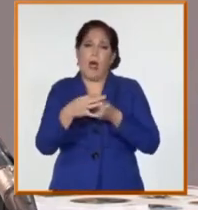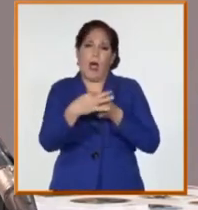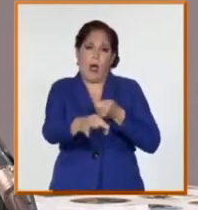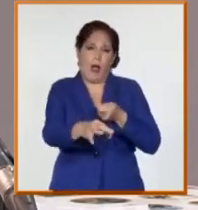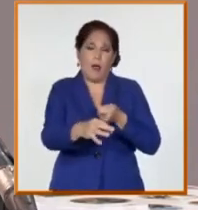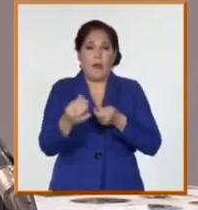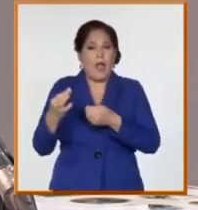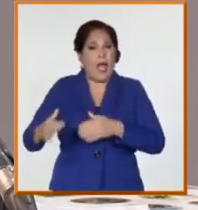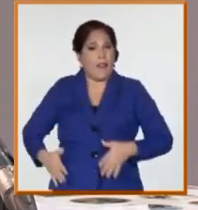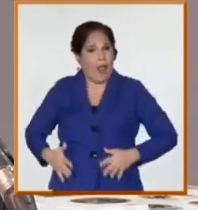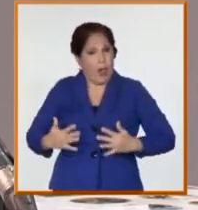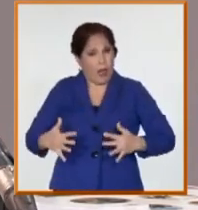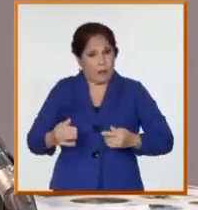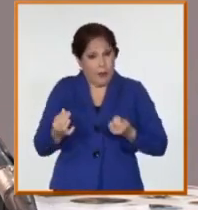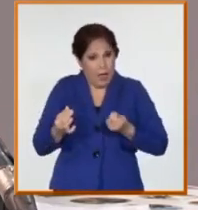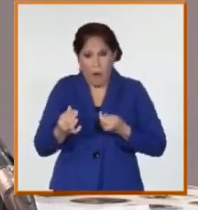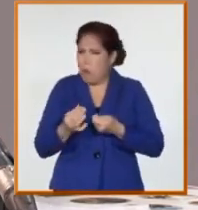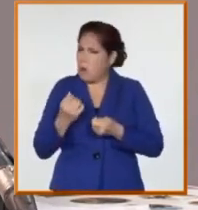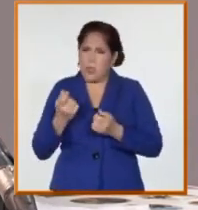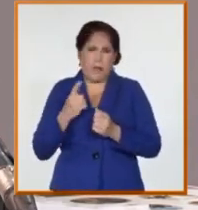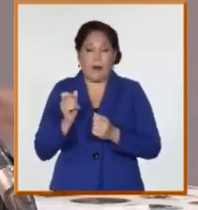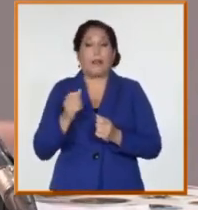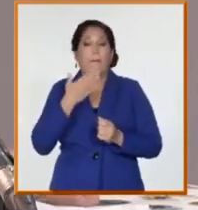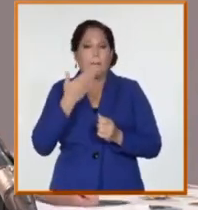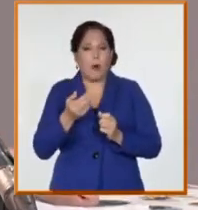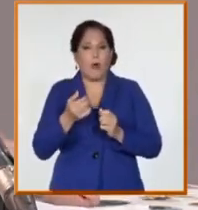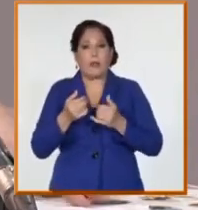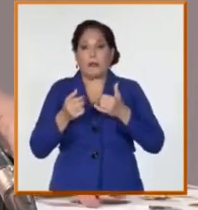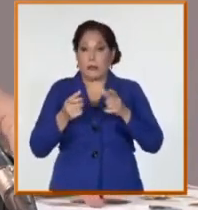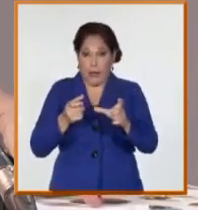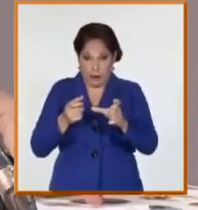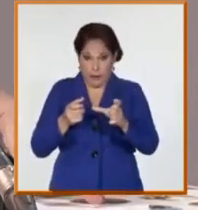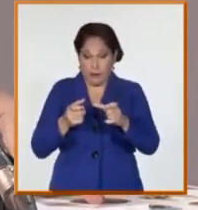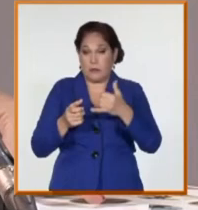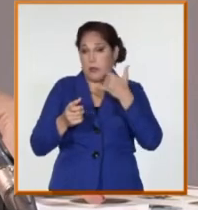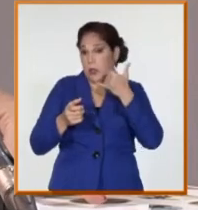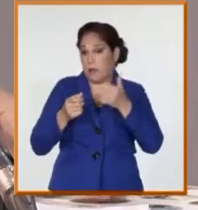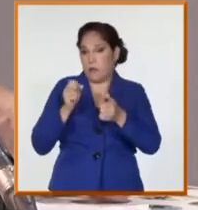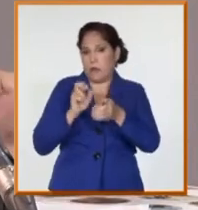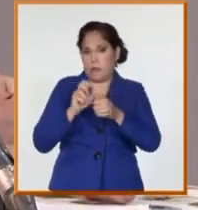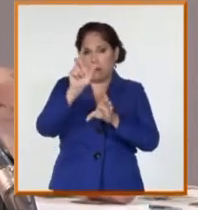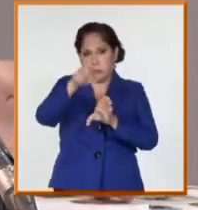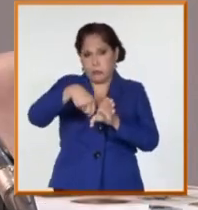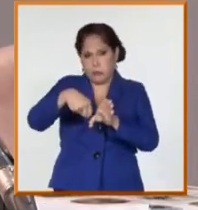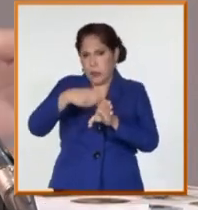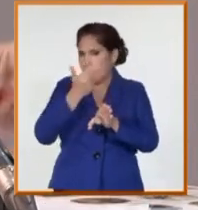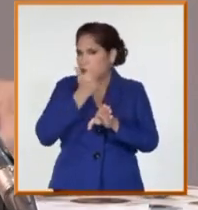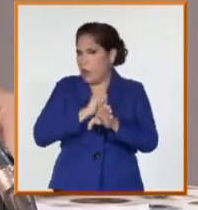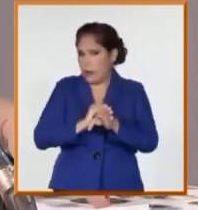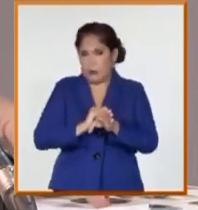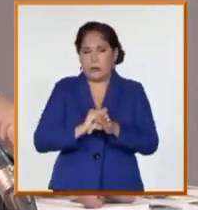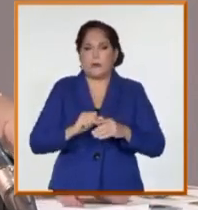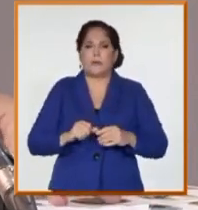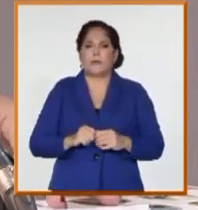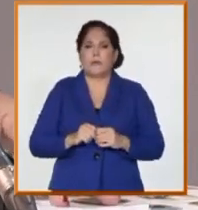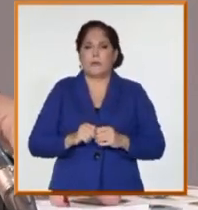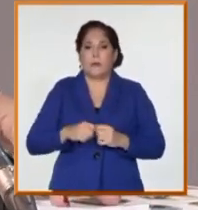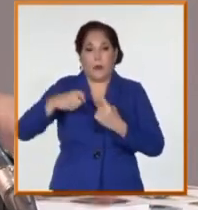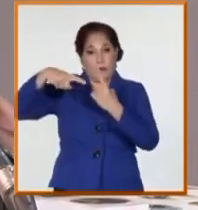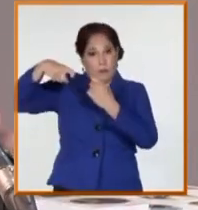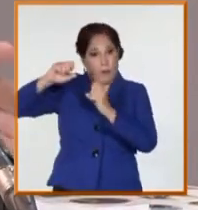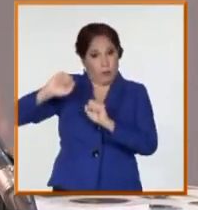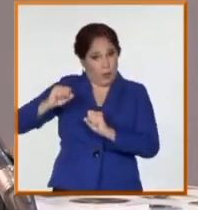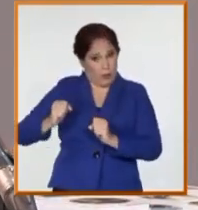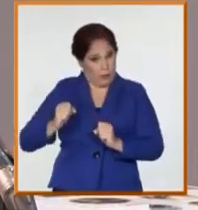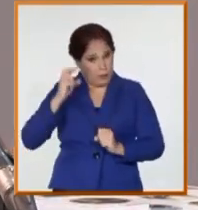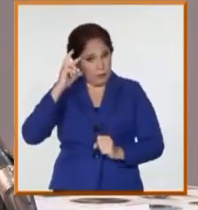puedan acceder a esta facilidad que brinda la empresa es un